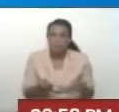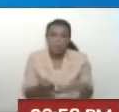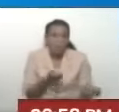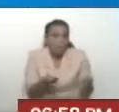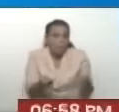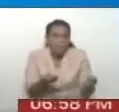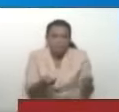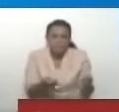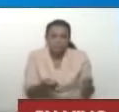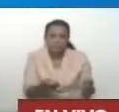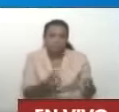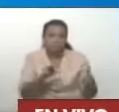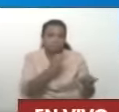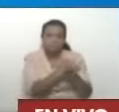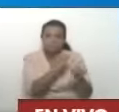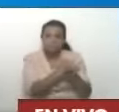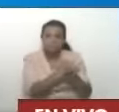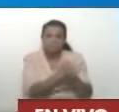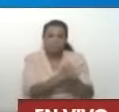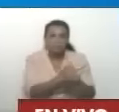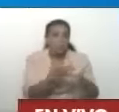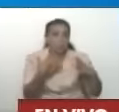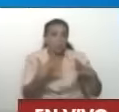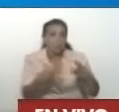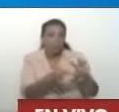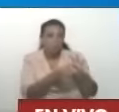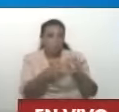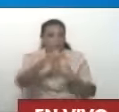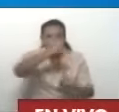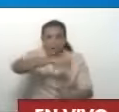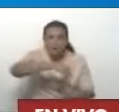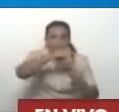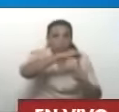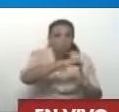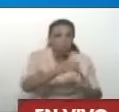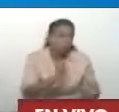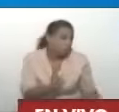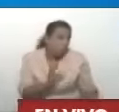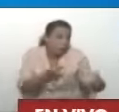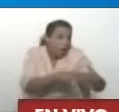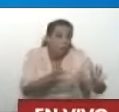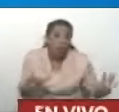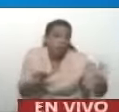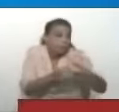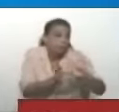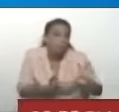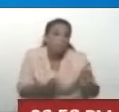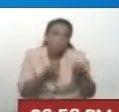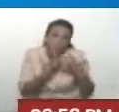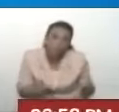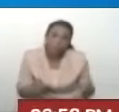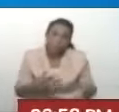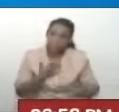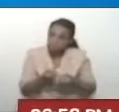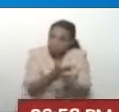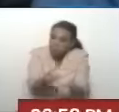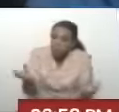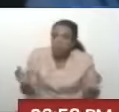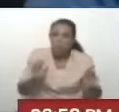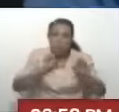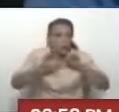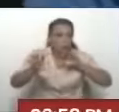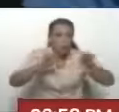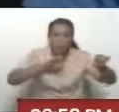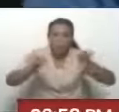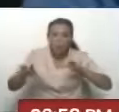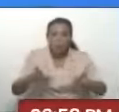en esta época las redes sociales. Y es una realidad. Vamos por ella, pues. ¿Ah? Y vamos a ser los mejores en las redes sociales